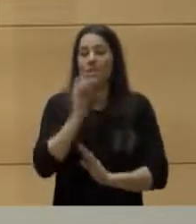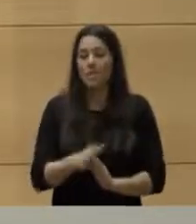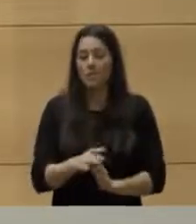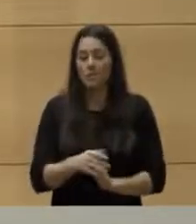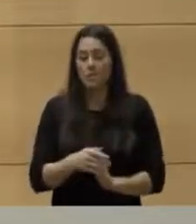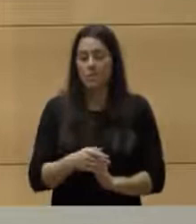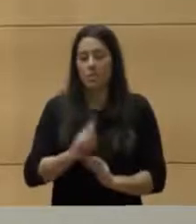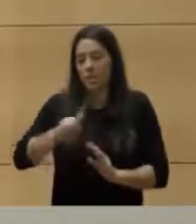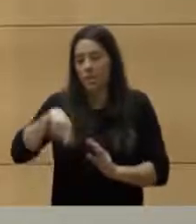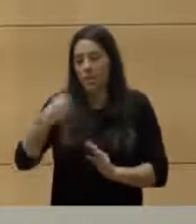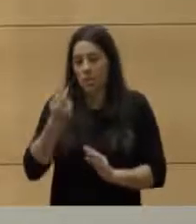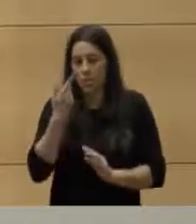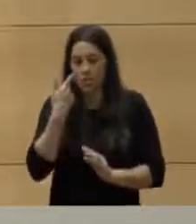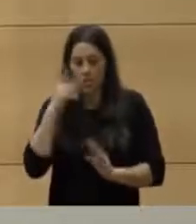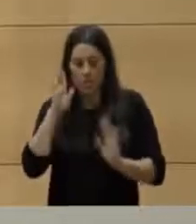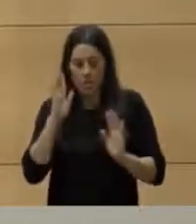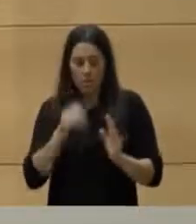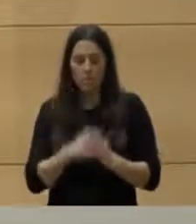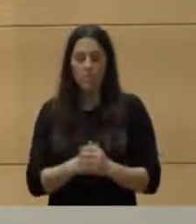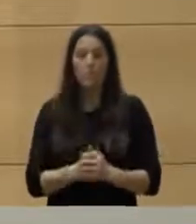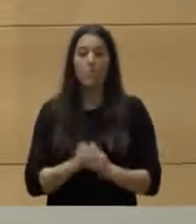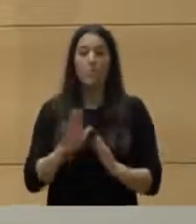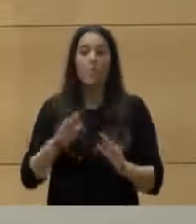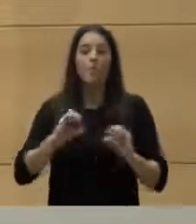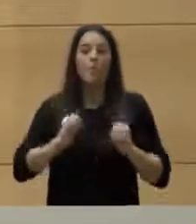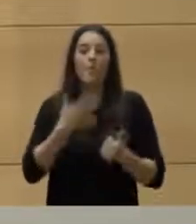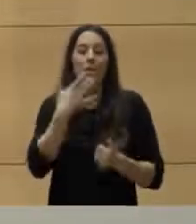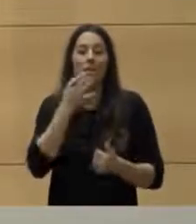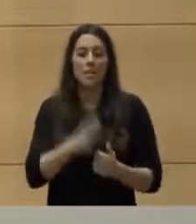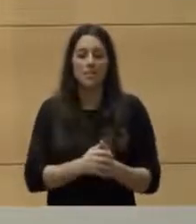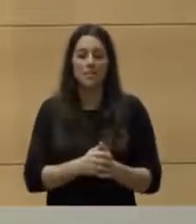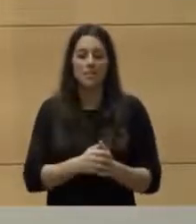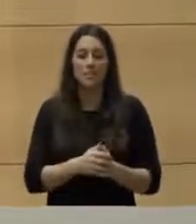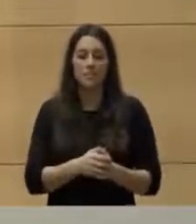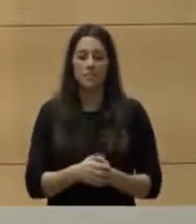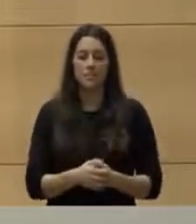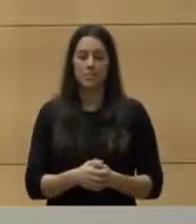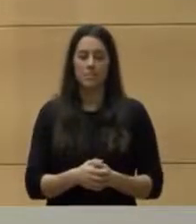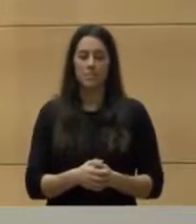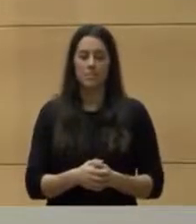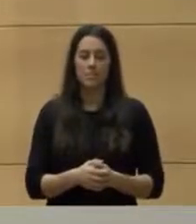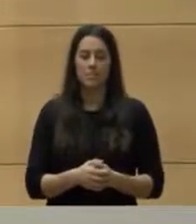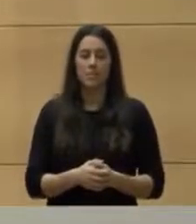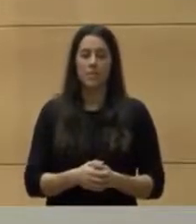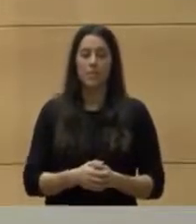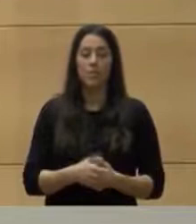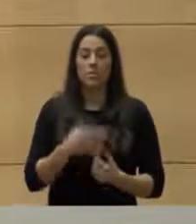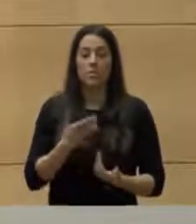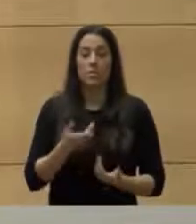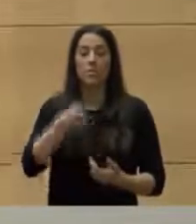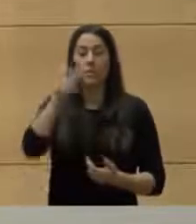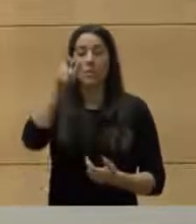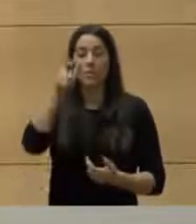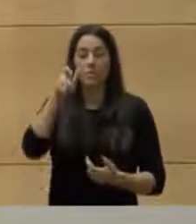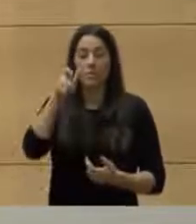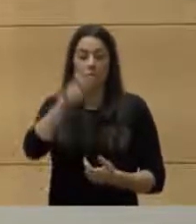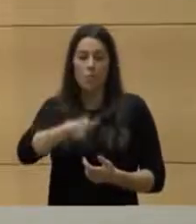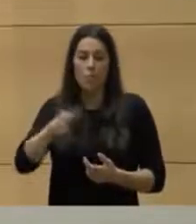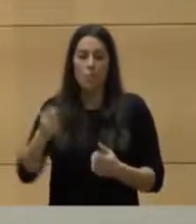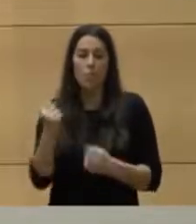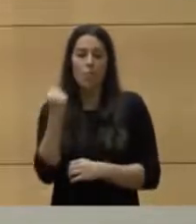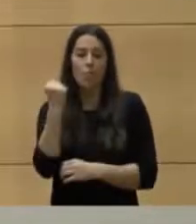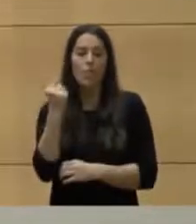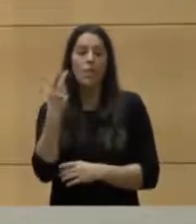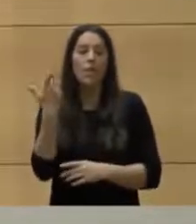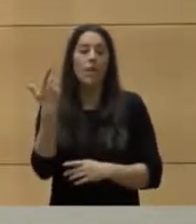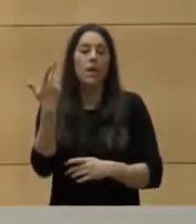otro. El inicial. ¿Y quién es para mí el inicial? Pues aquellas fuerzas políticas, personalidades y